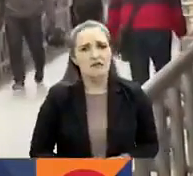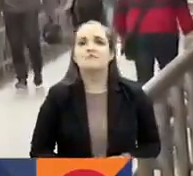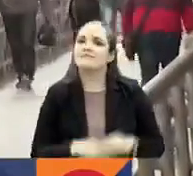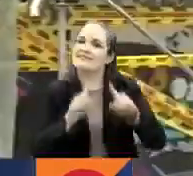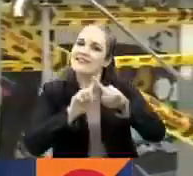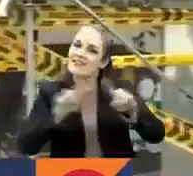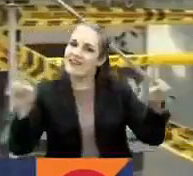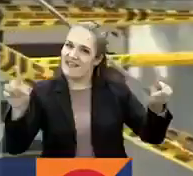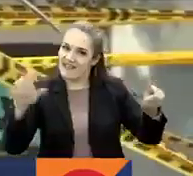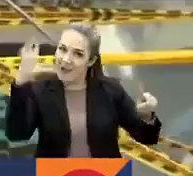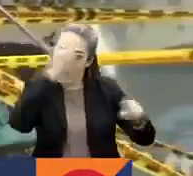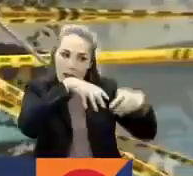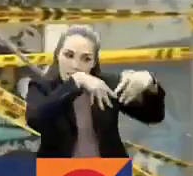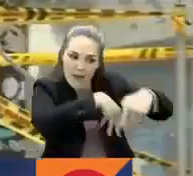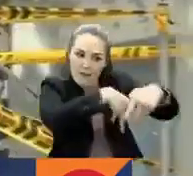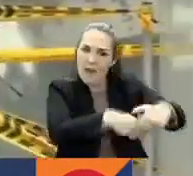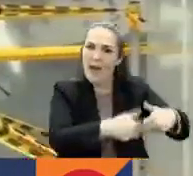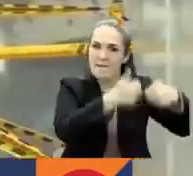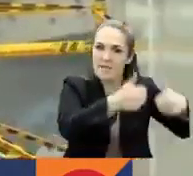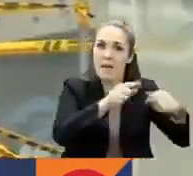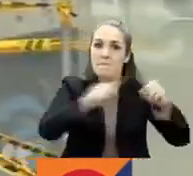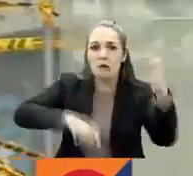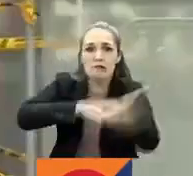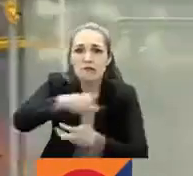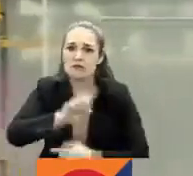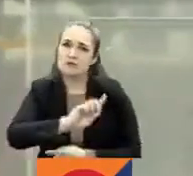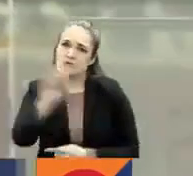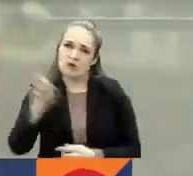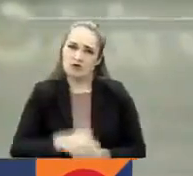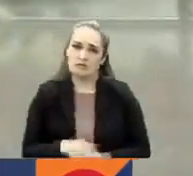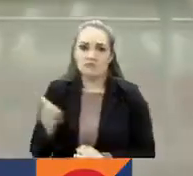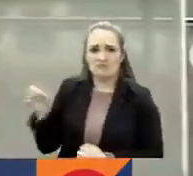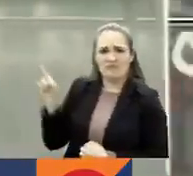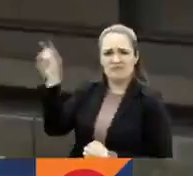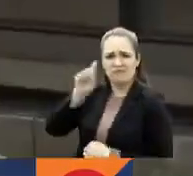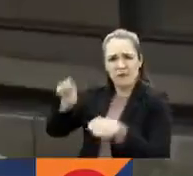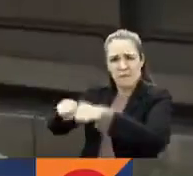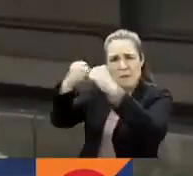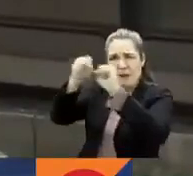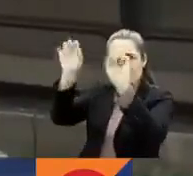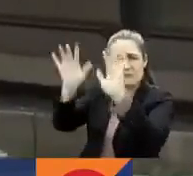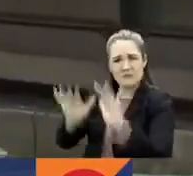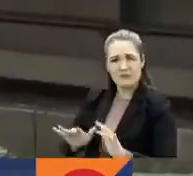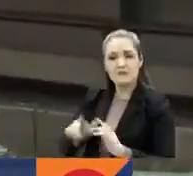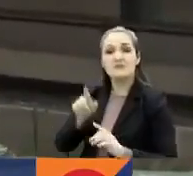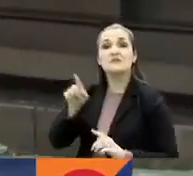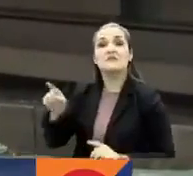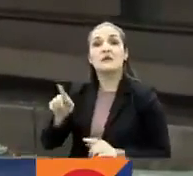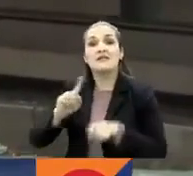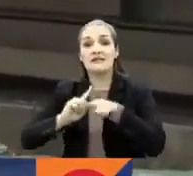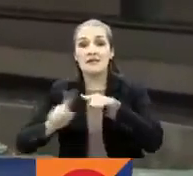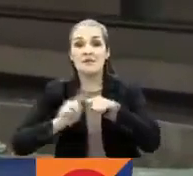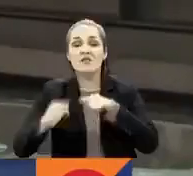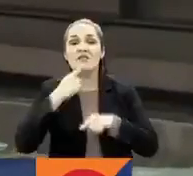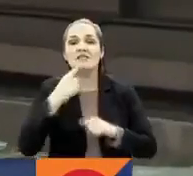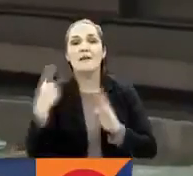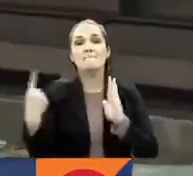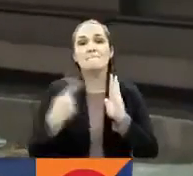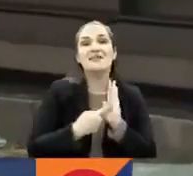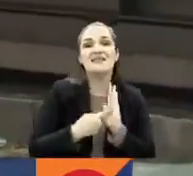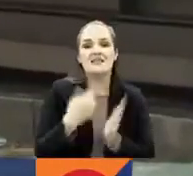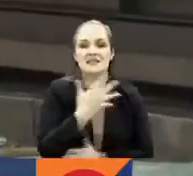es el vandalismo. Además, 80 presentan afectaciones por vandalismo. Según la empresa de transporte público, 1.579 vidrios deben